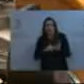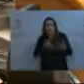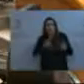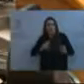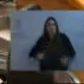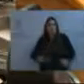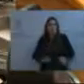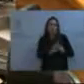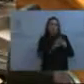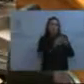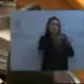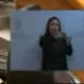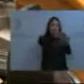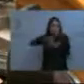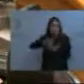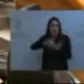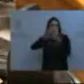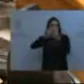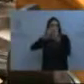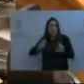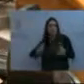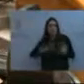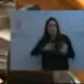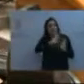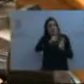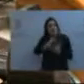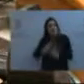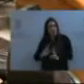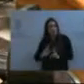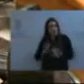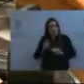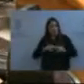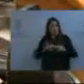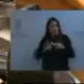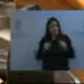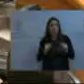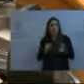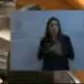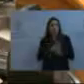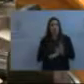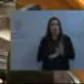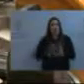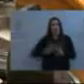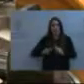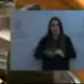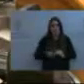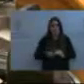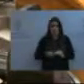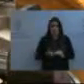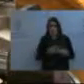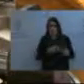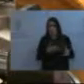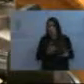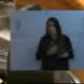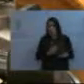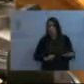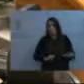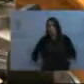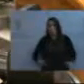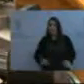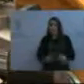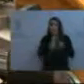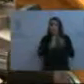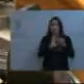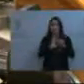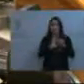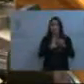los ciudadanos, las empresas y la Administración, viene aplicando una serie de medidas fundamentalmente relacionadas con la